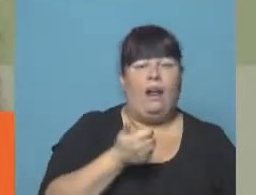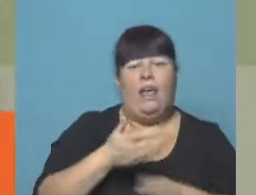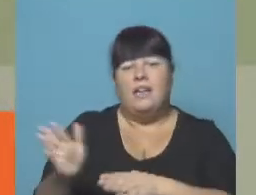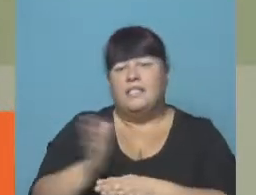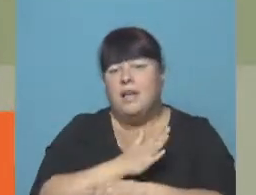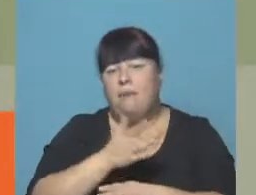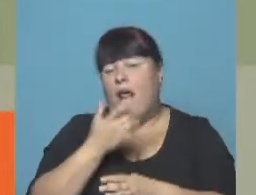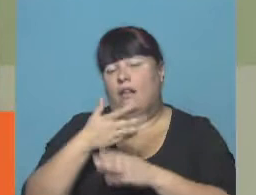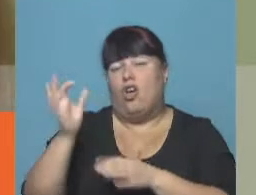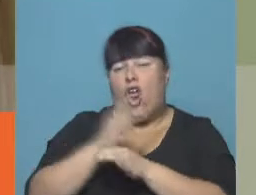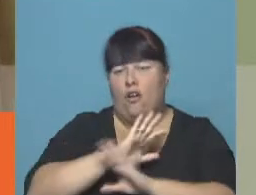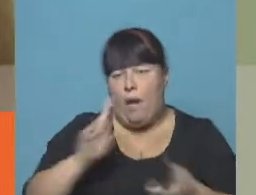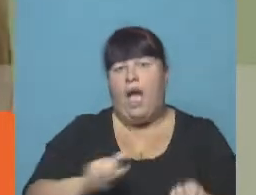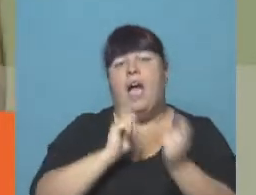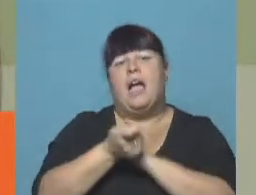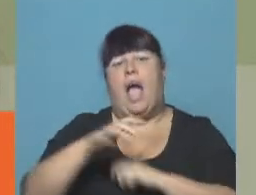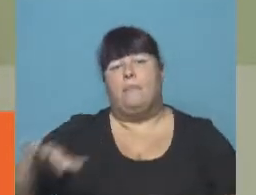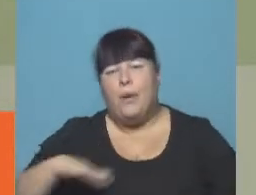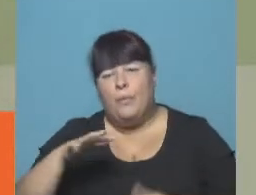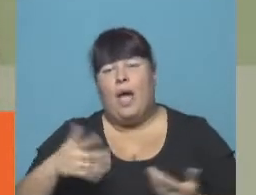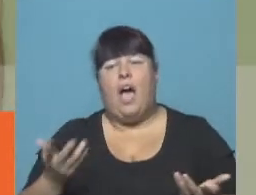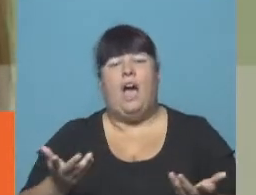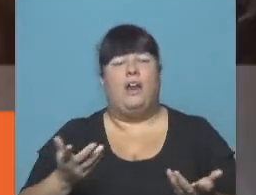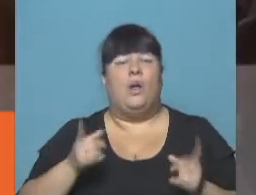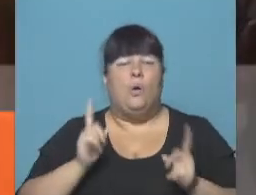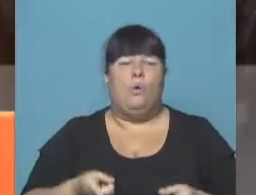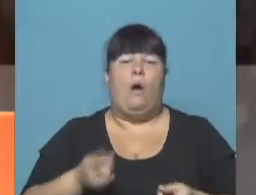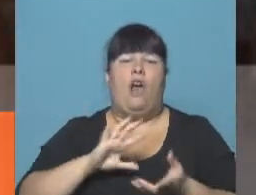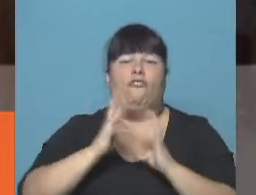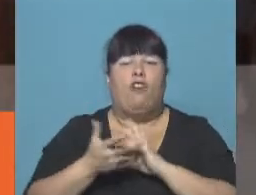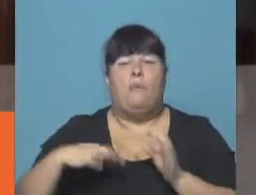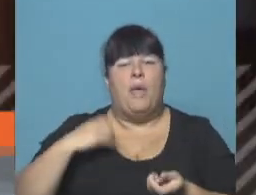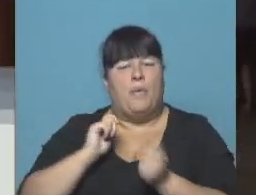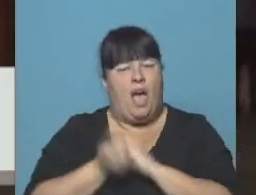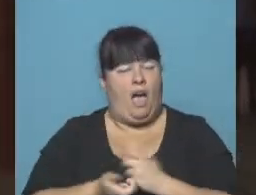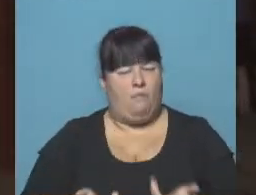separándose del colegio, cambiando de barrio, tomando una nueva estructura de vida.